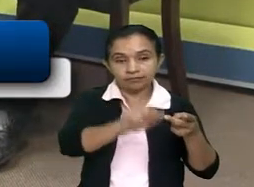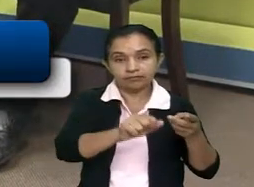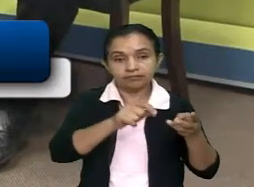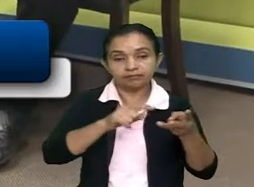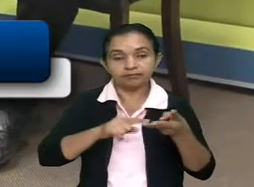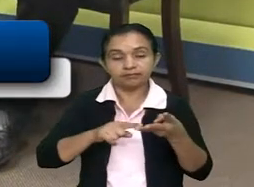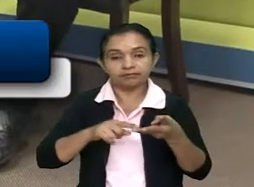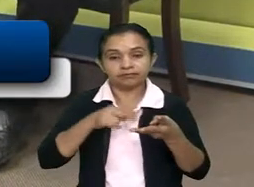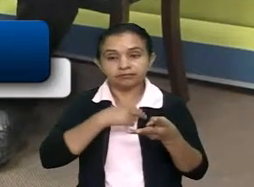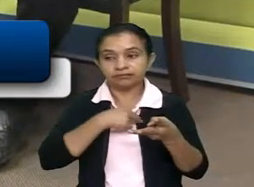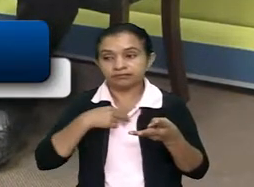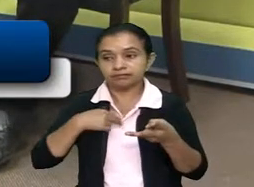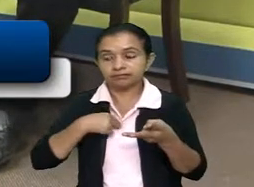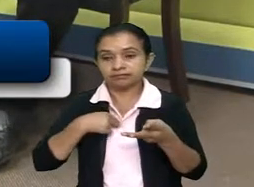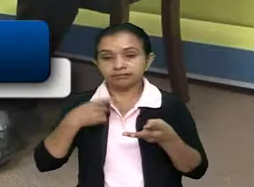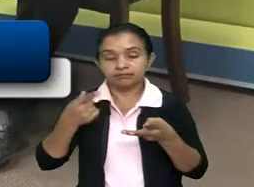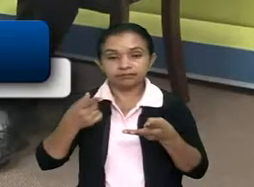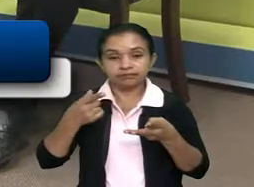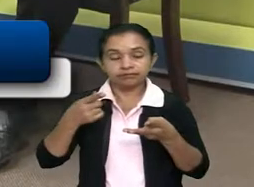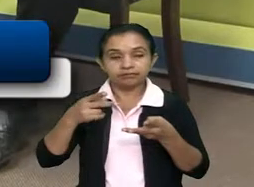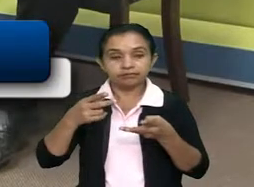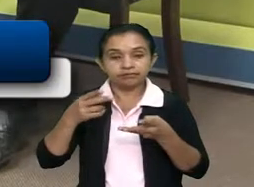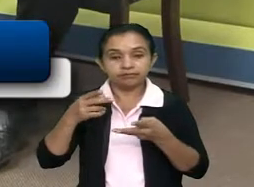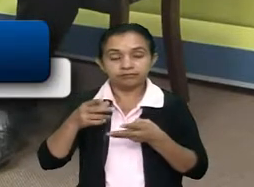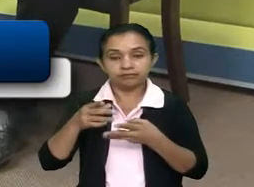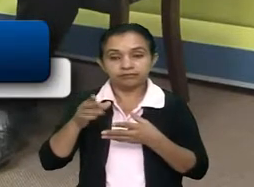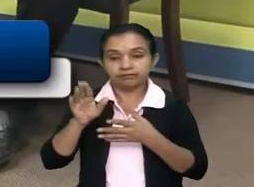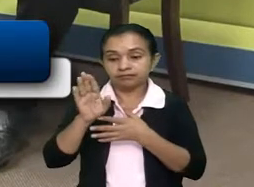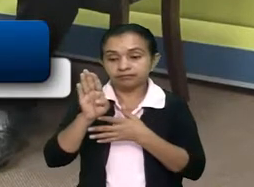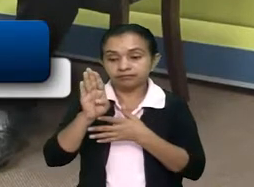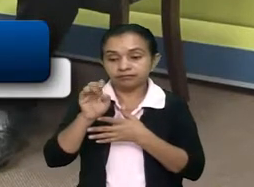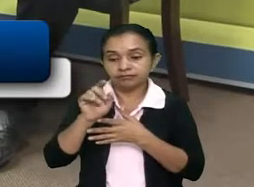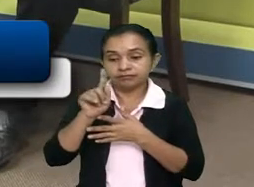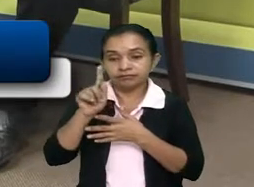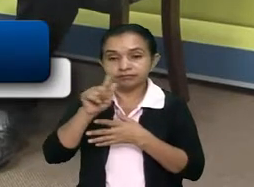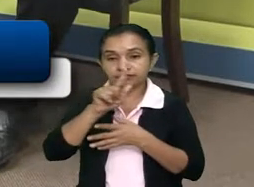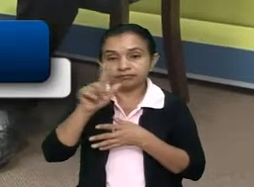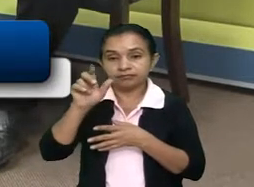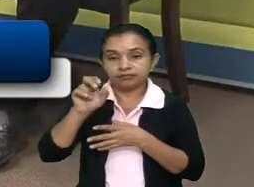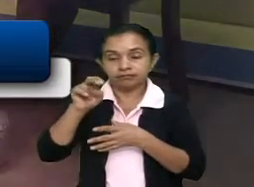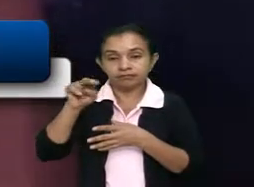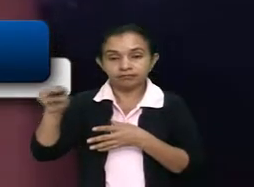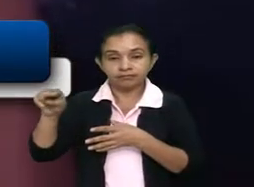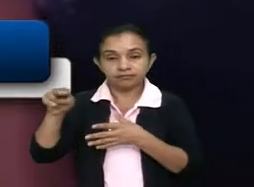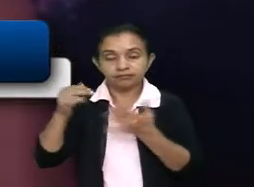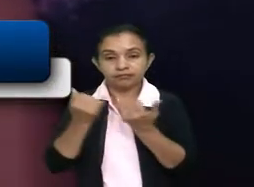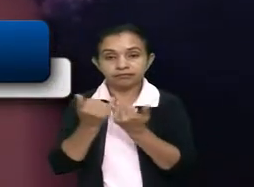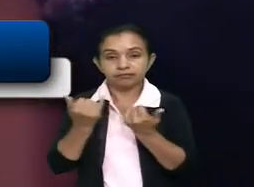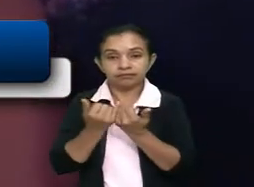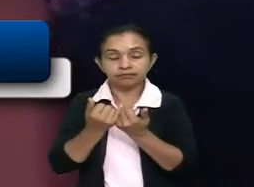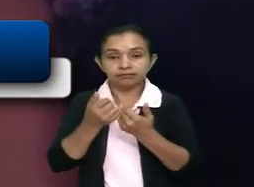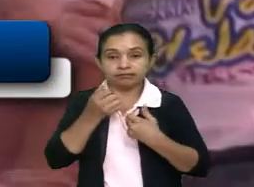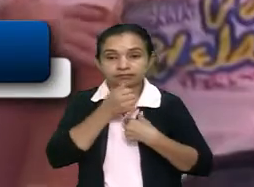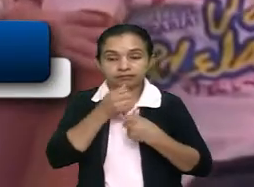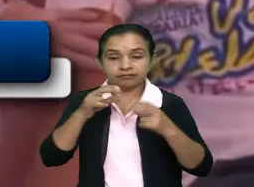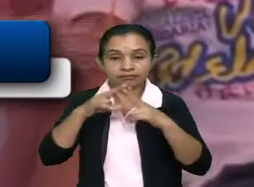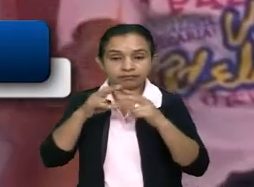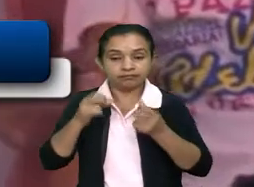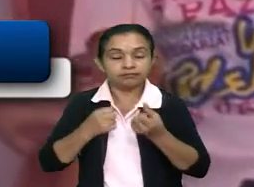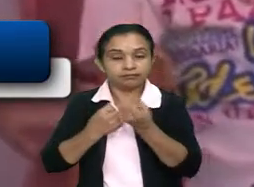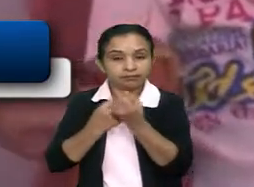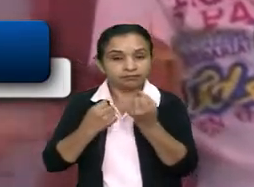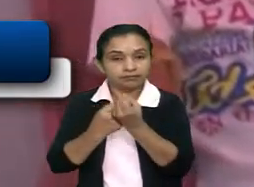invitando a que hagan su donativo entramos en el batallón de aseguramiento de materiales también del ejército de nicaragua que colaboran